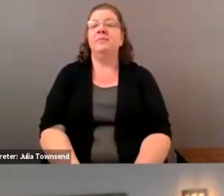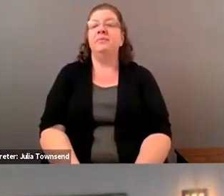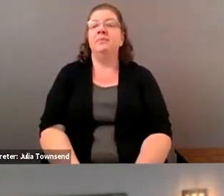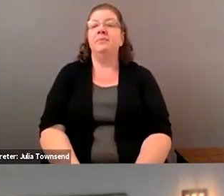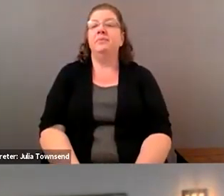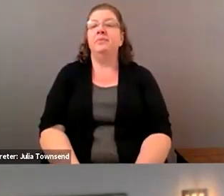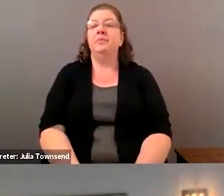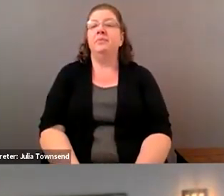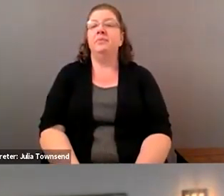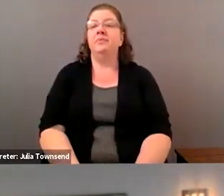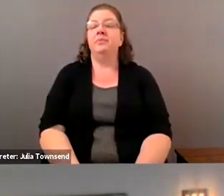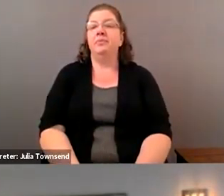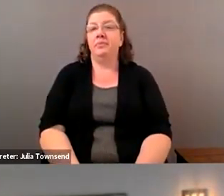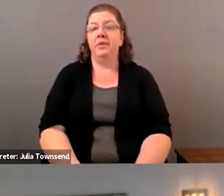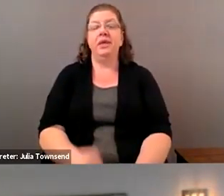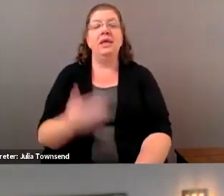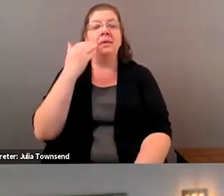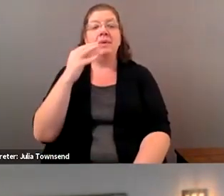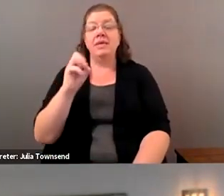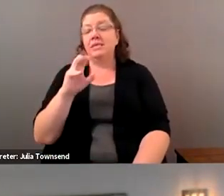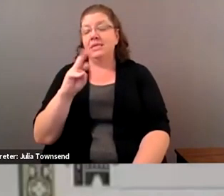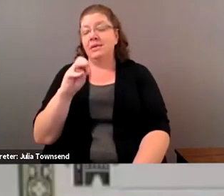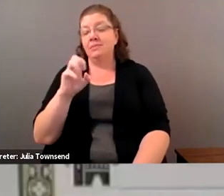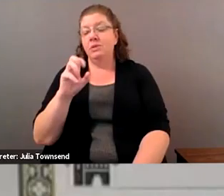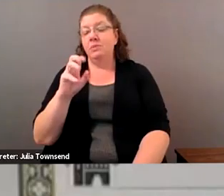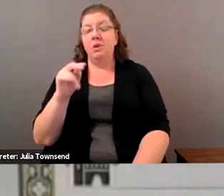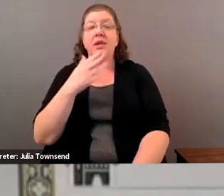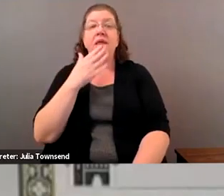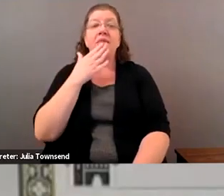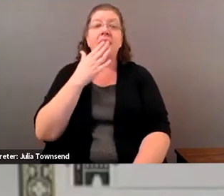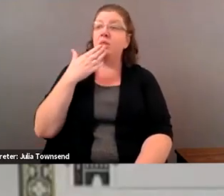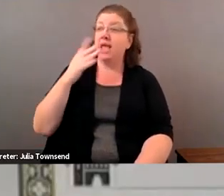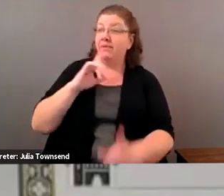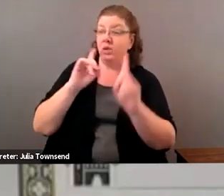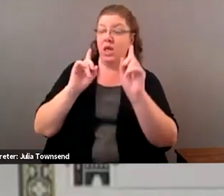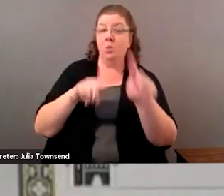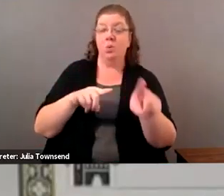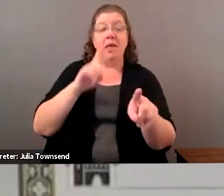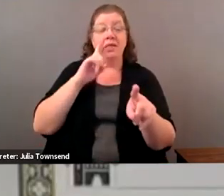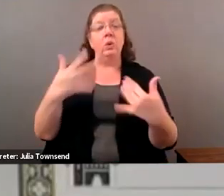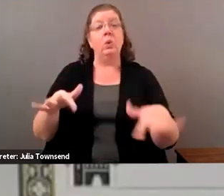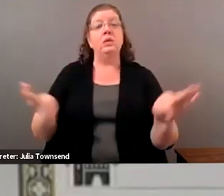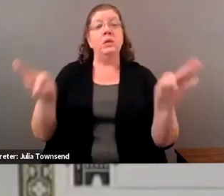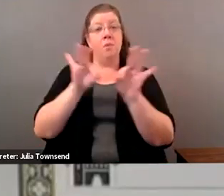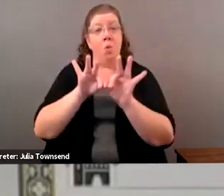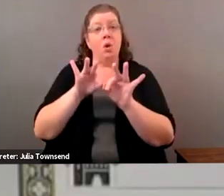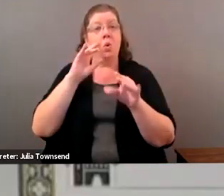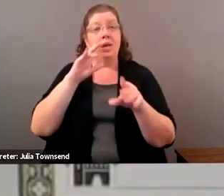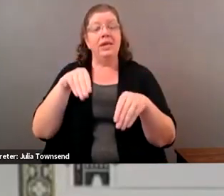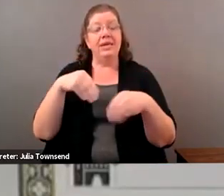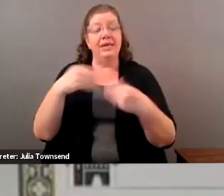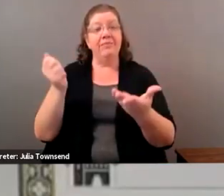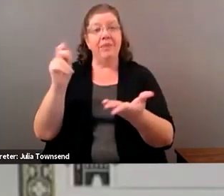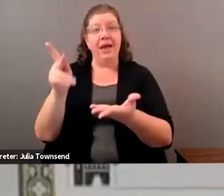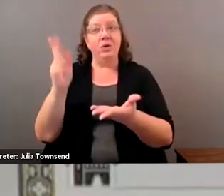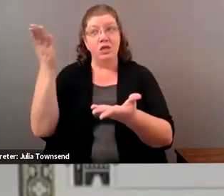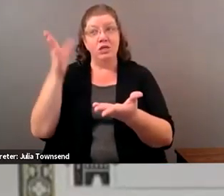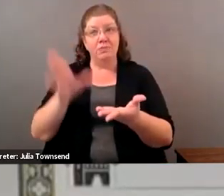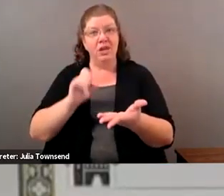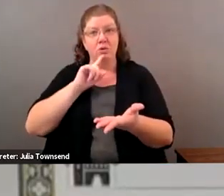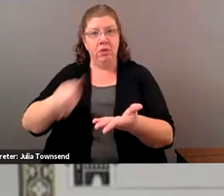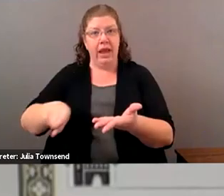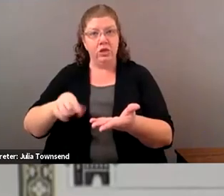señores insumos en sí gracias y gracias por este reporte creo que es importante que hablamos con la